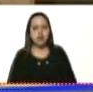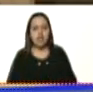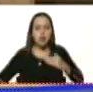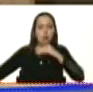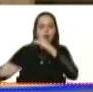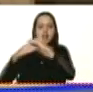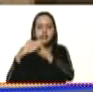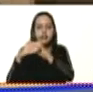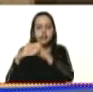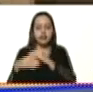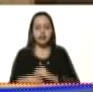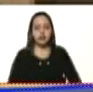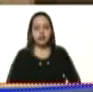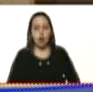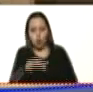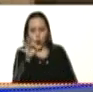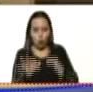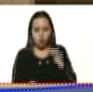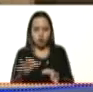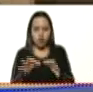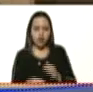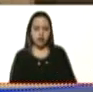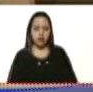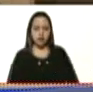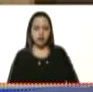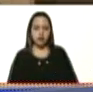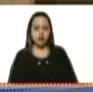igualitaria, justa,